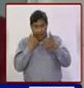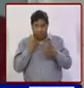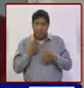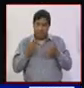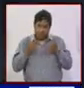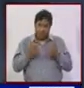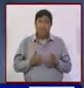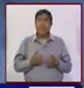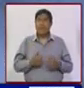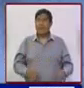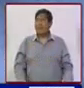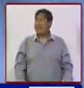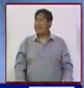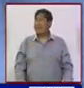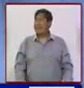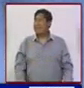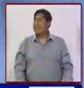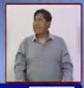la bebé está bien.